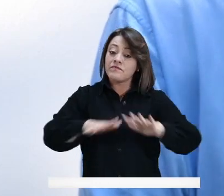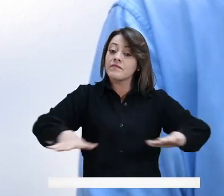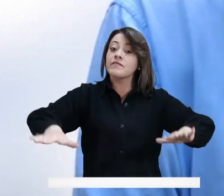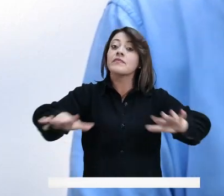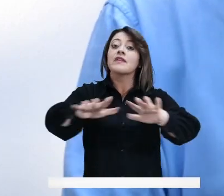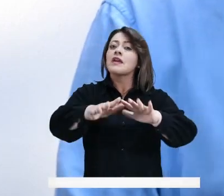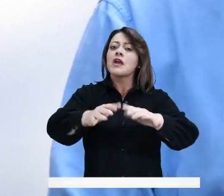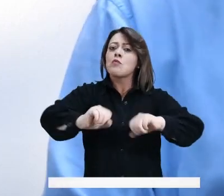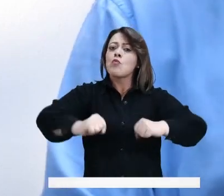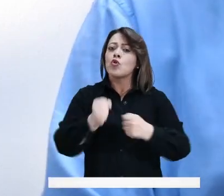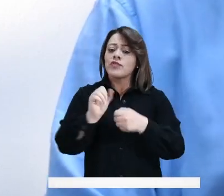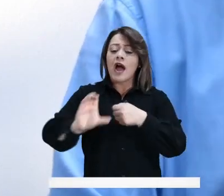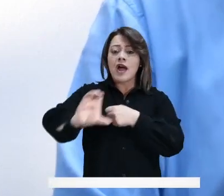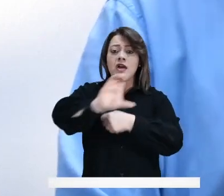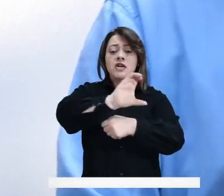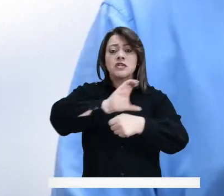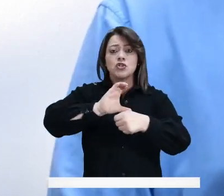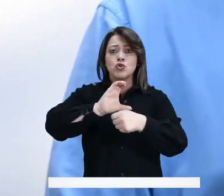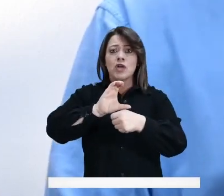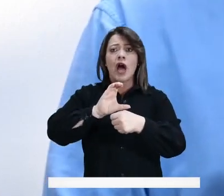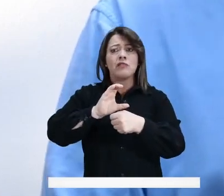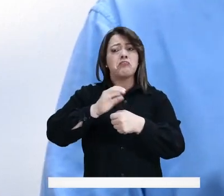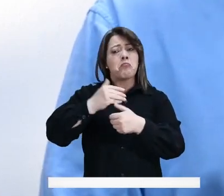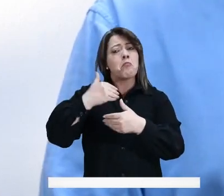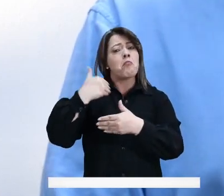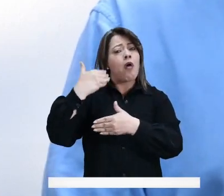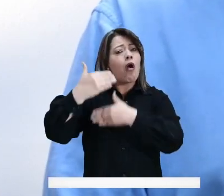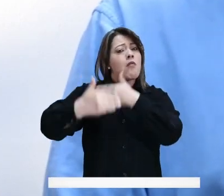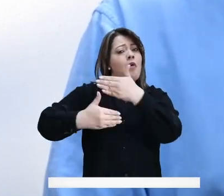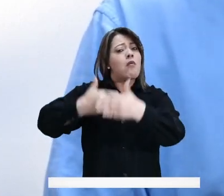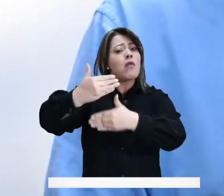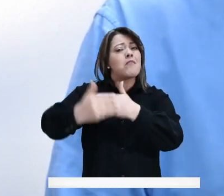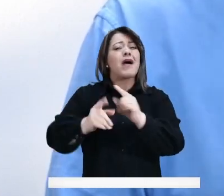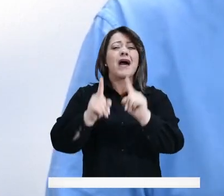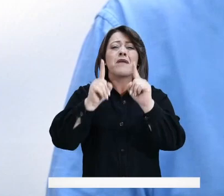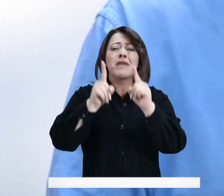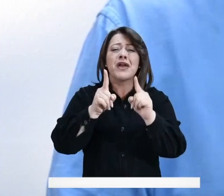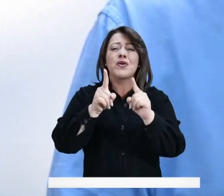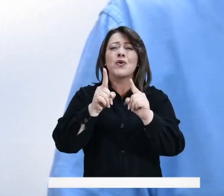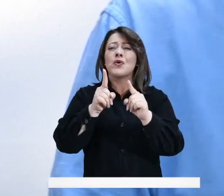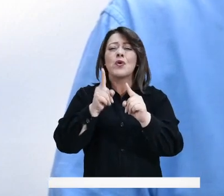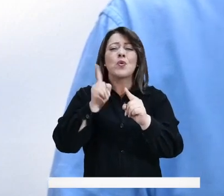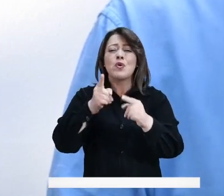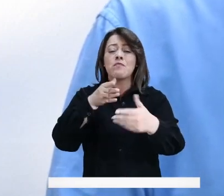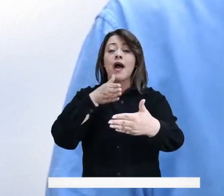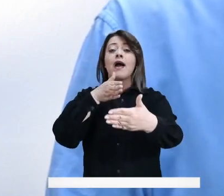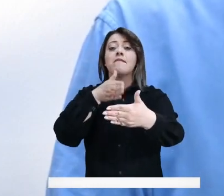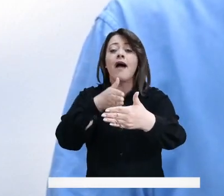una ciudad incluyente. Sin embargo, tenemos muchas barreras